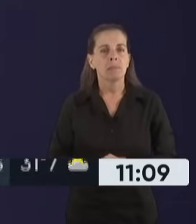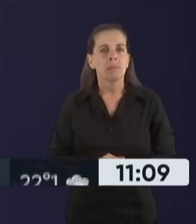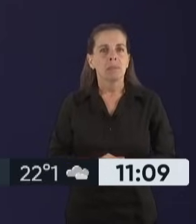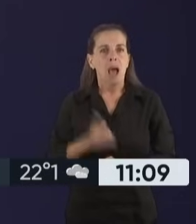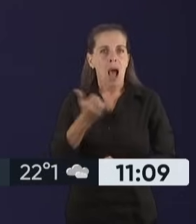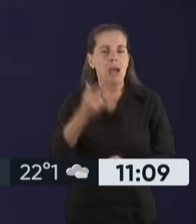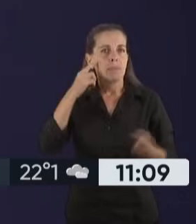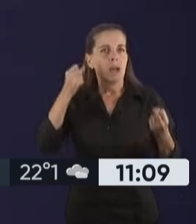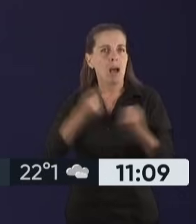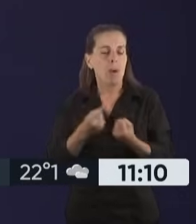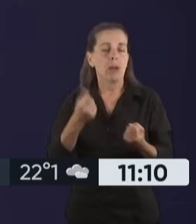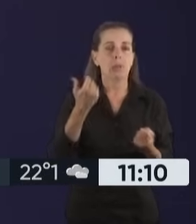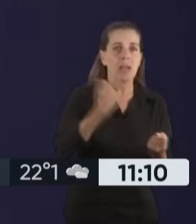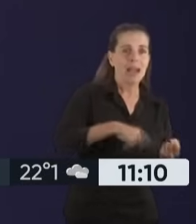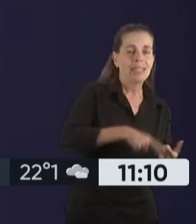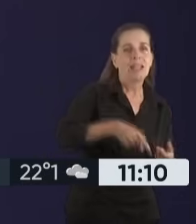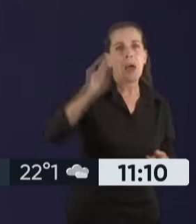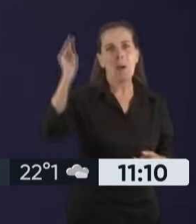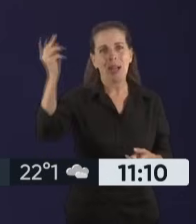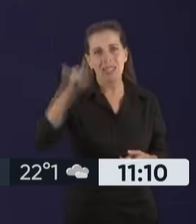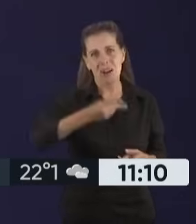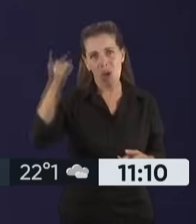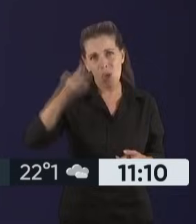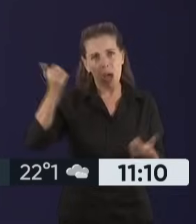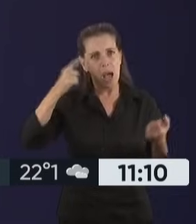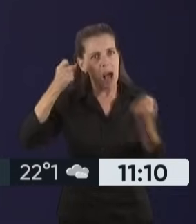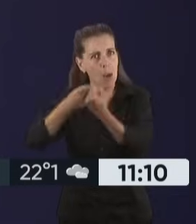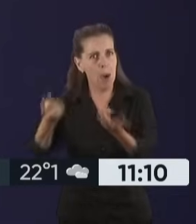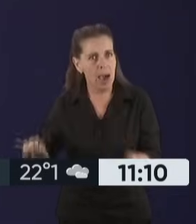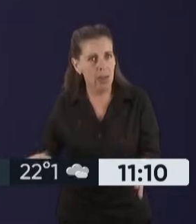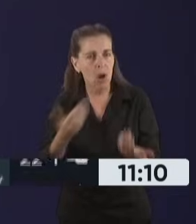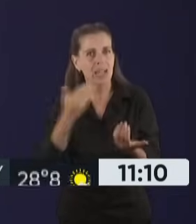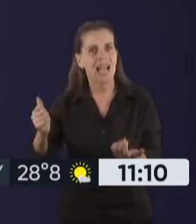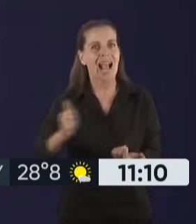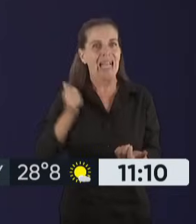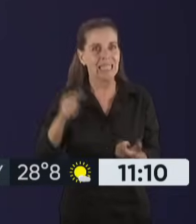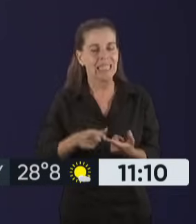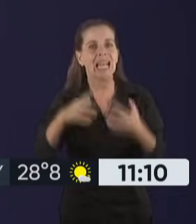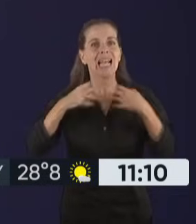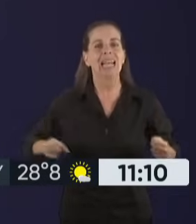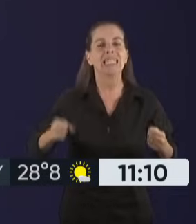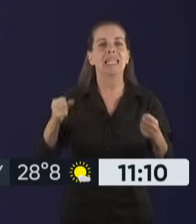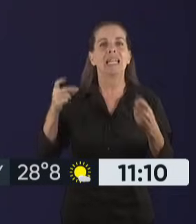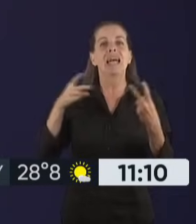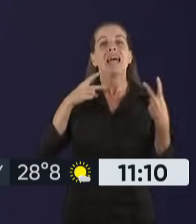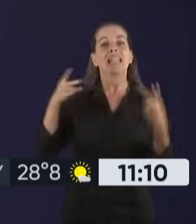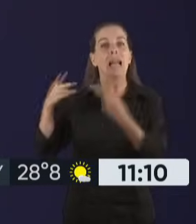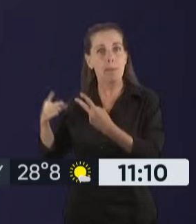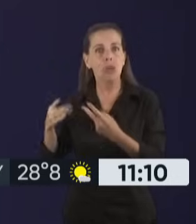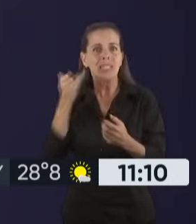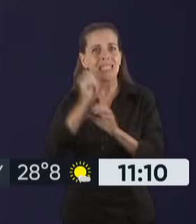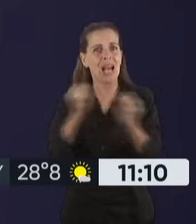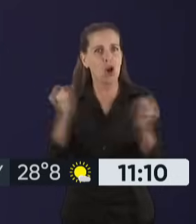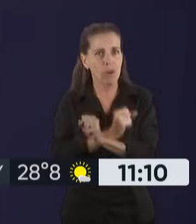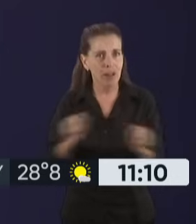acuerdo bilateral entre Argentina y Brasil, impulsado a través de Cancillería y la Secretaría de Transporte. Las empresas aéreas argentinas